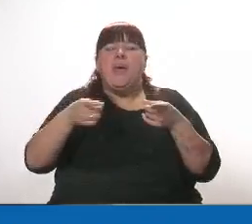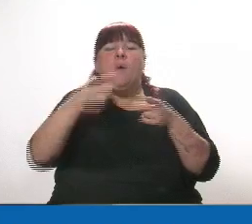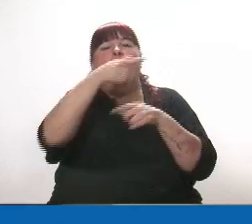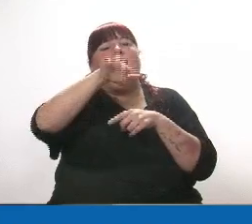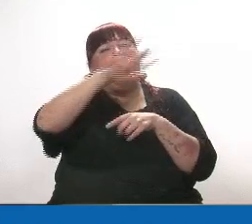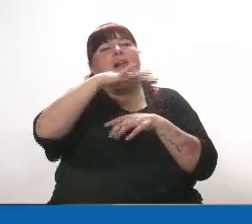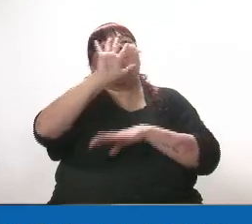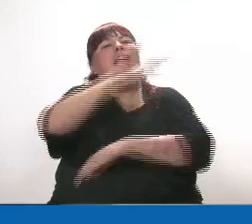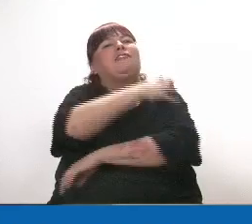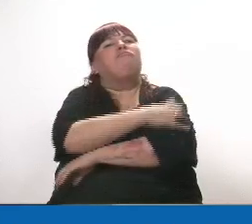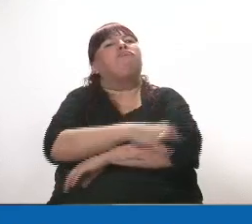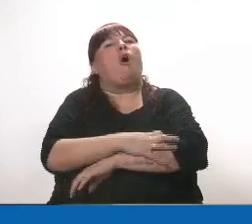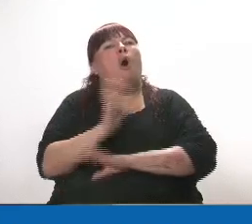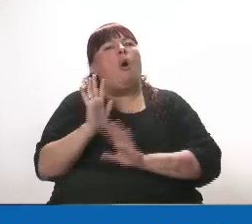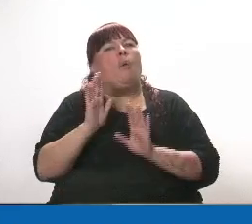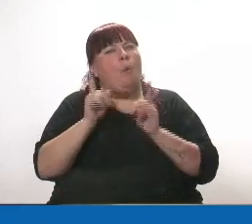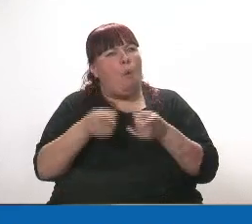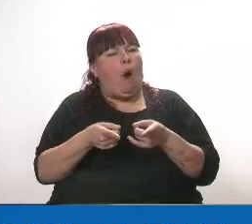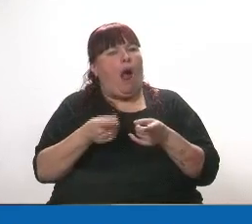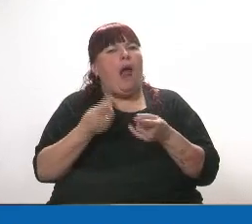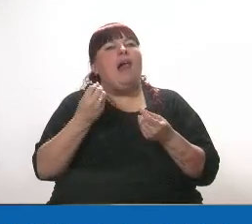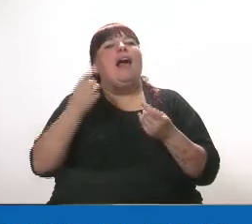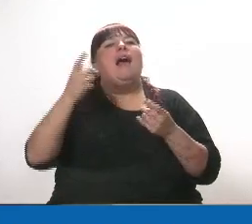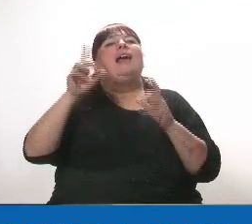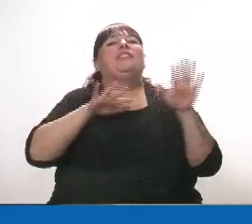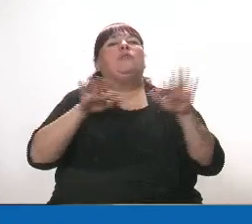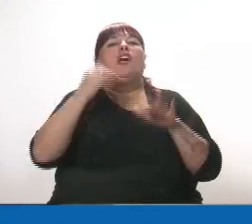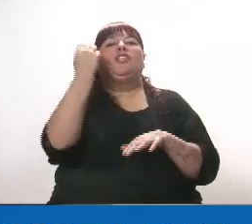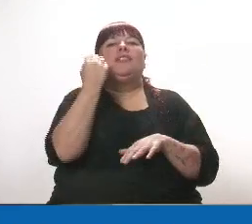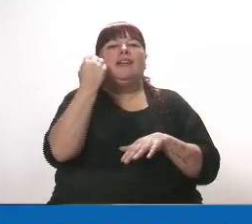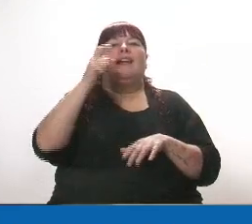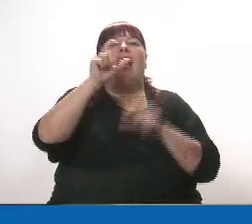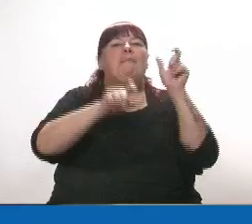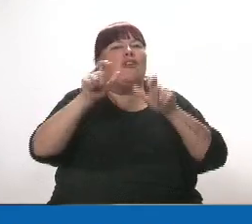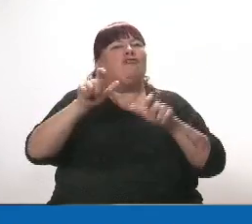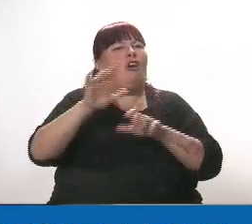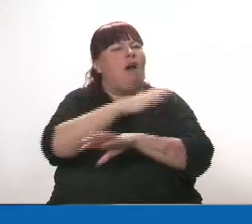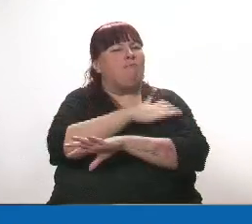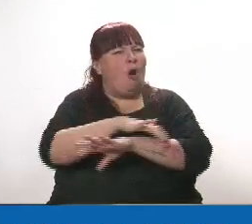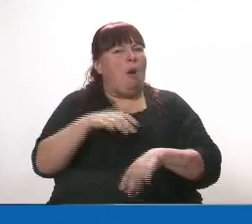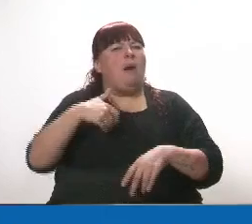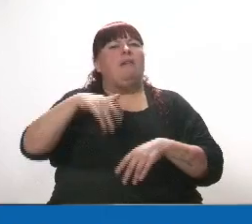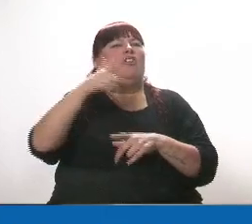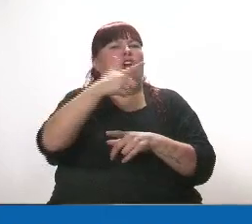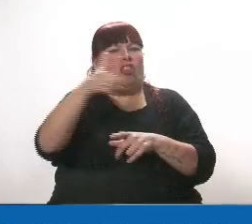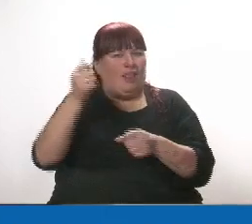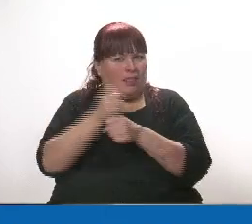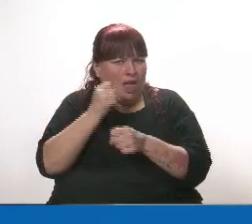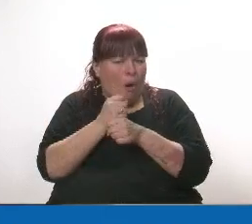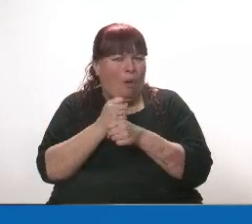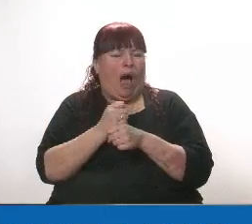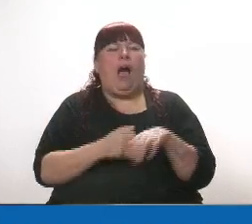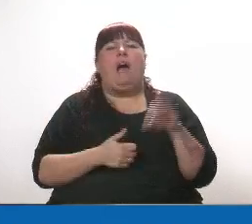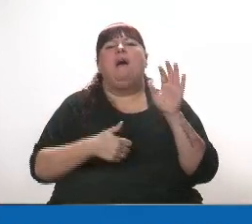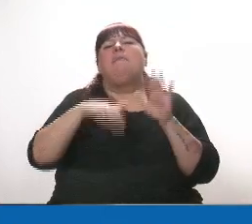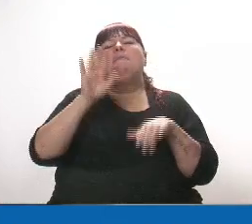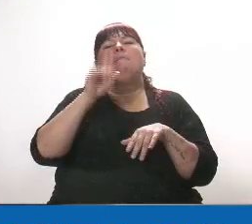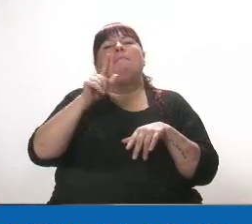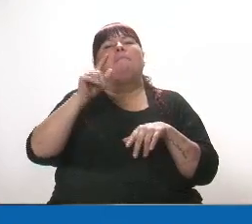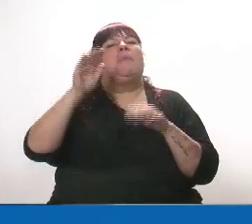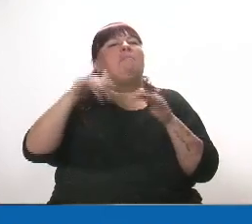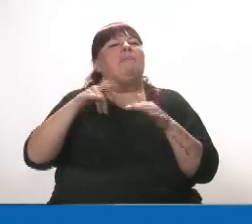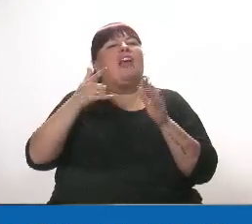regiones más pobres en términos socioeconómicos de su gente con mayor desocupación con menor